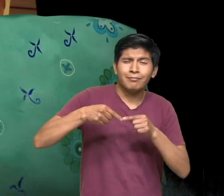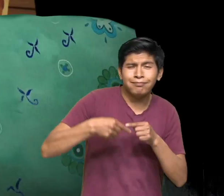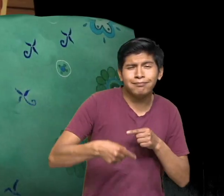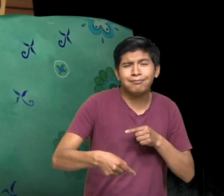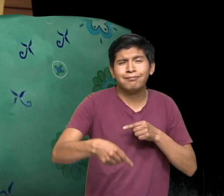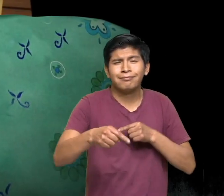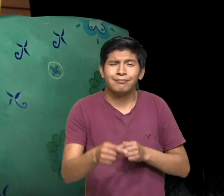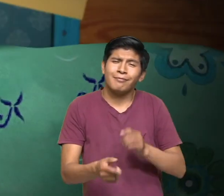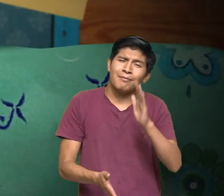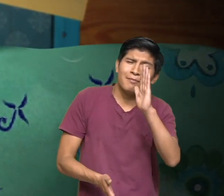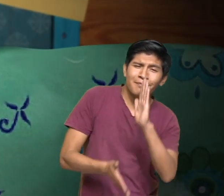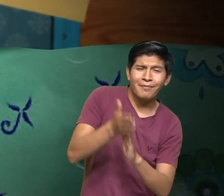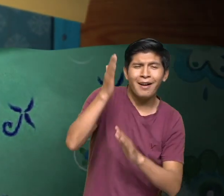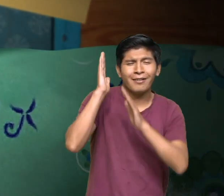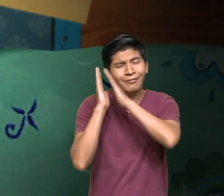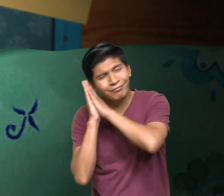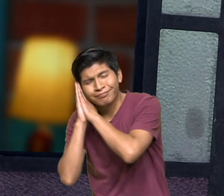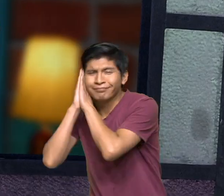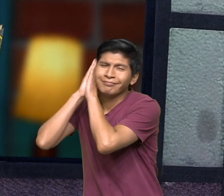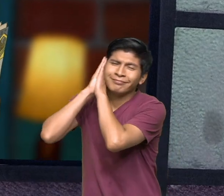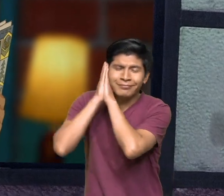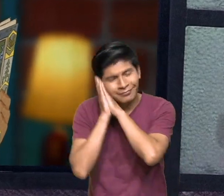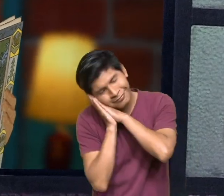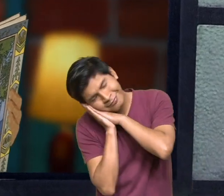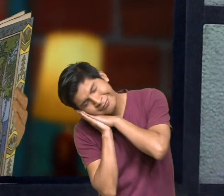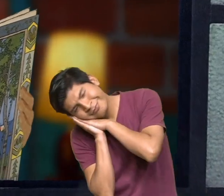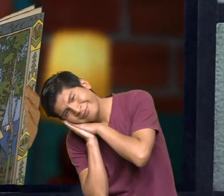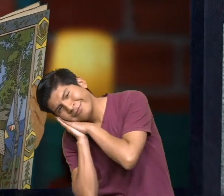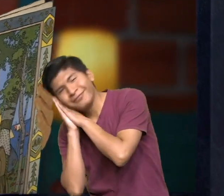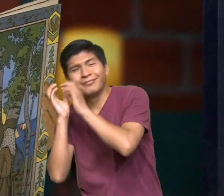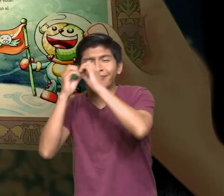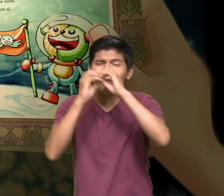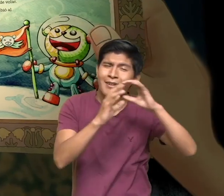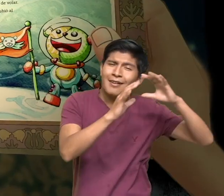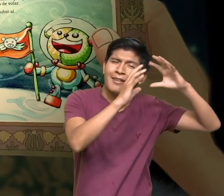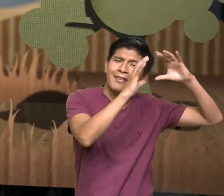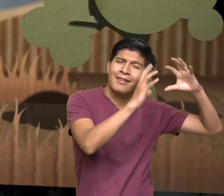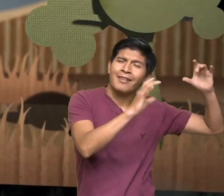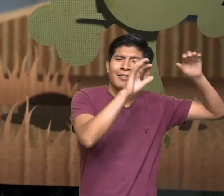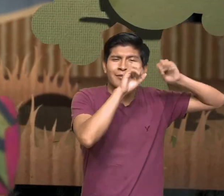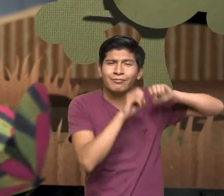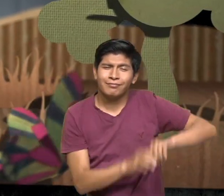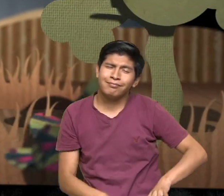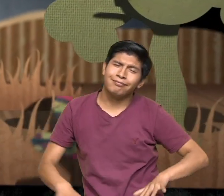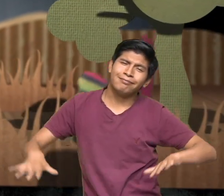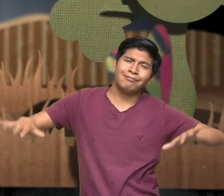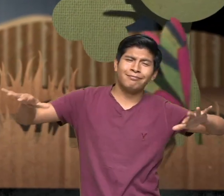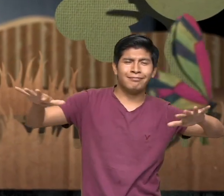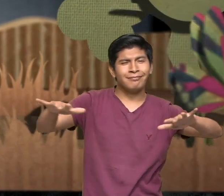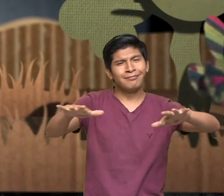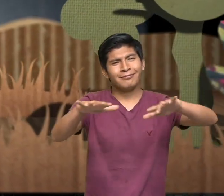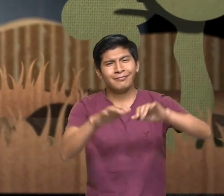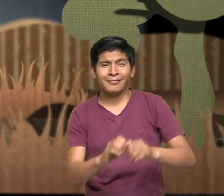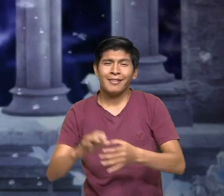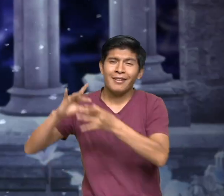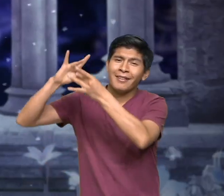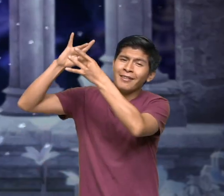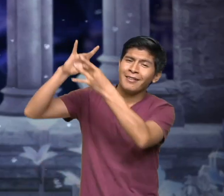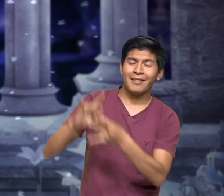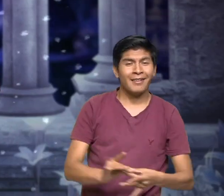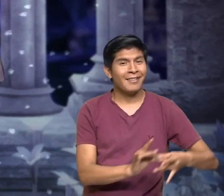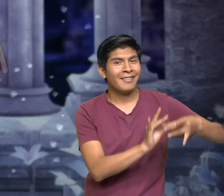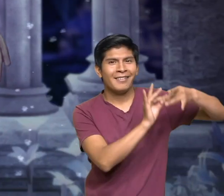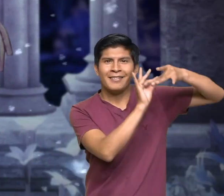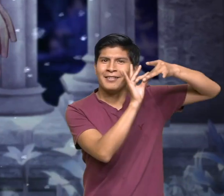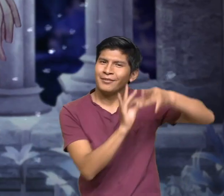Muy pronto te irás a acostar y yo te quiero contar.